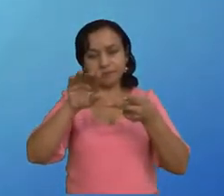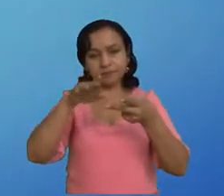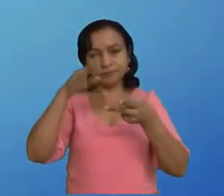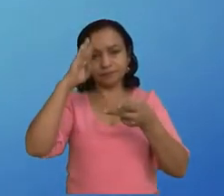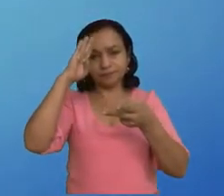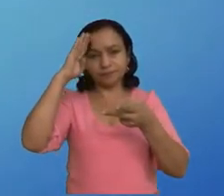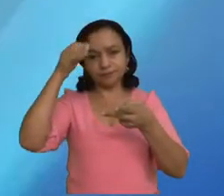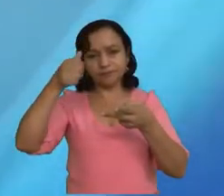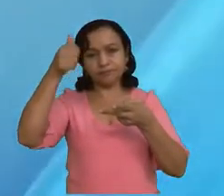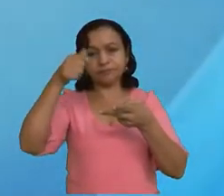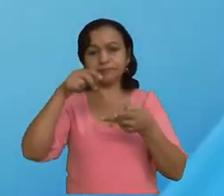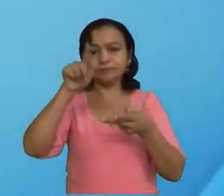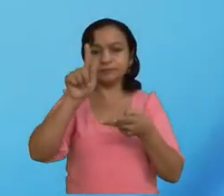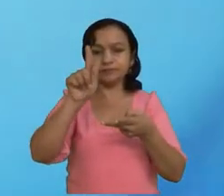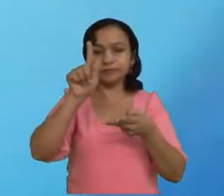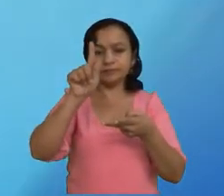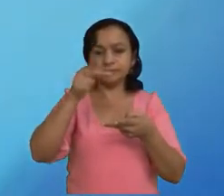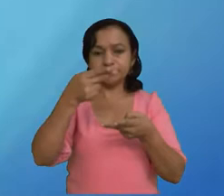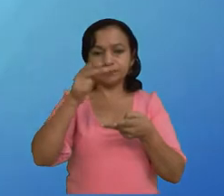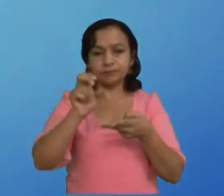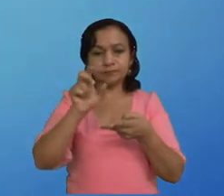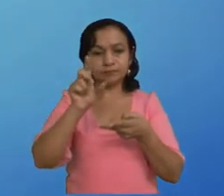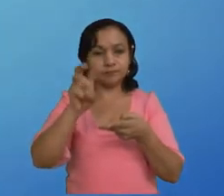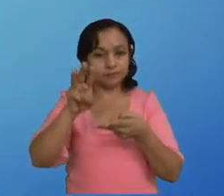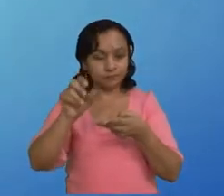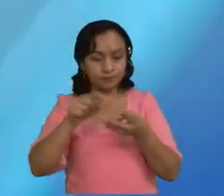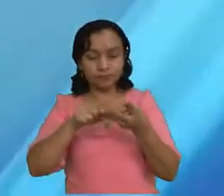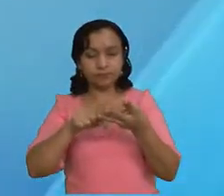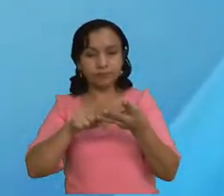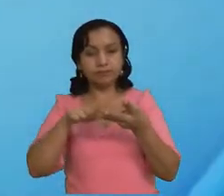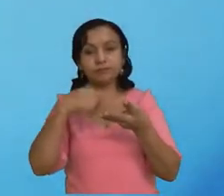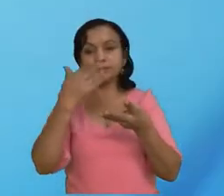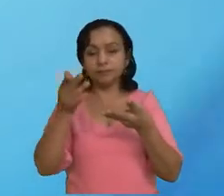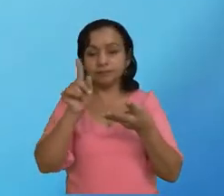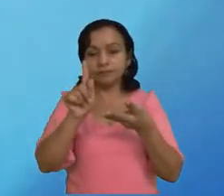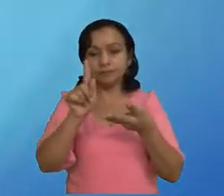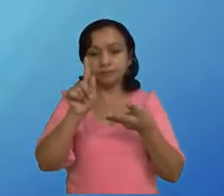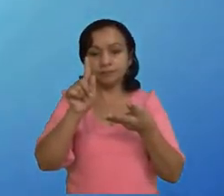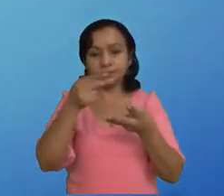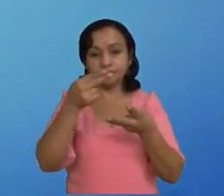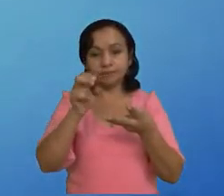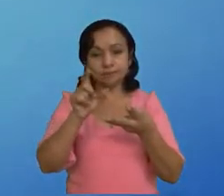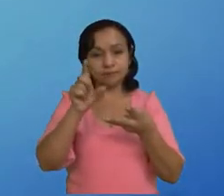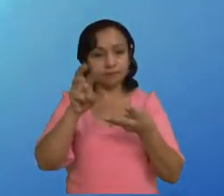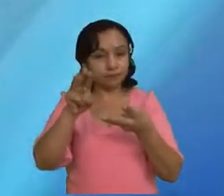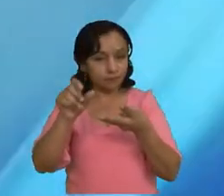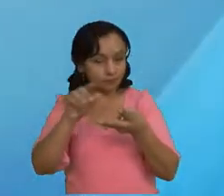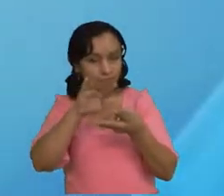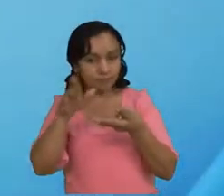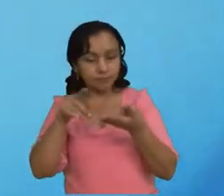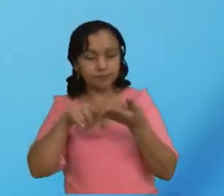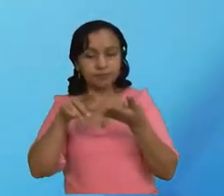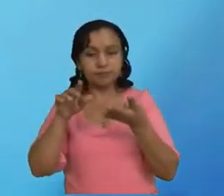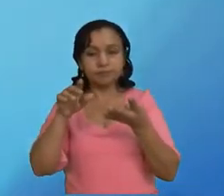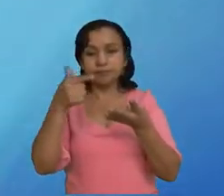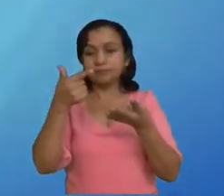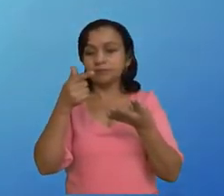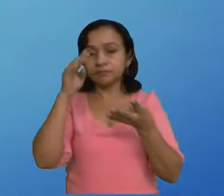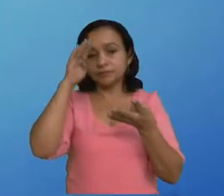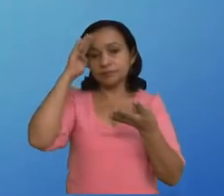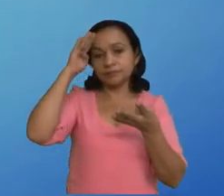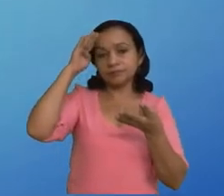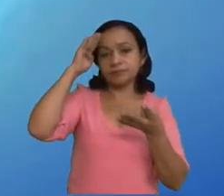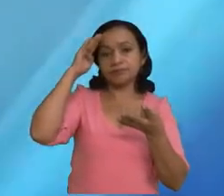general Telma Zavala, Glenda Zavala, Telma Collado, comisionada mayor, jefa del Distrito 4 de